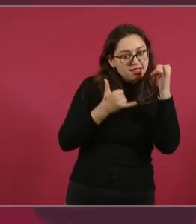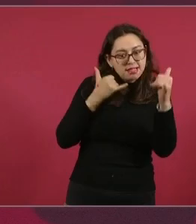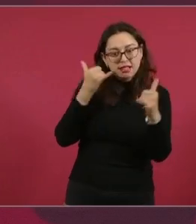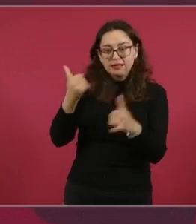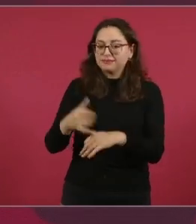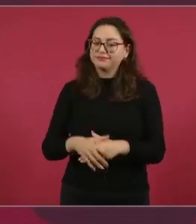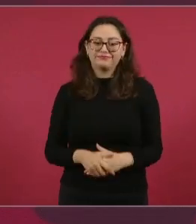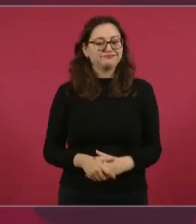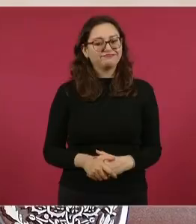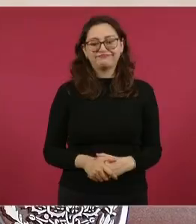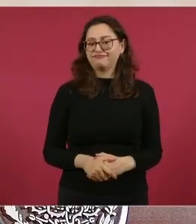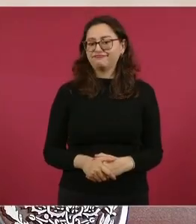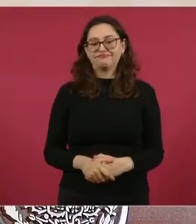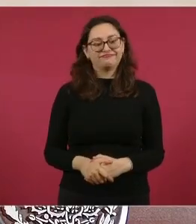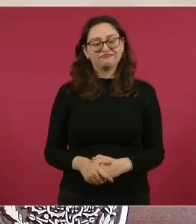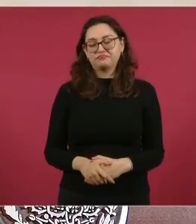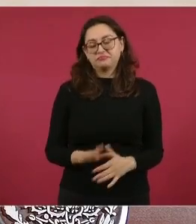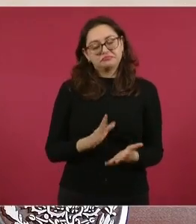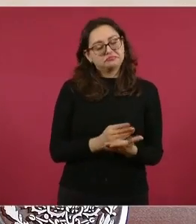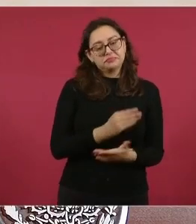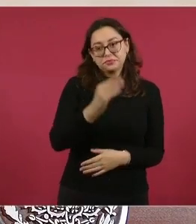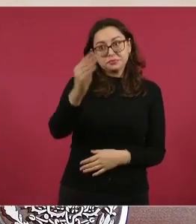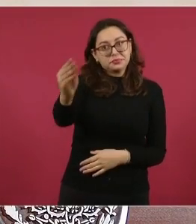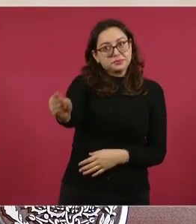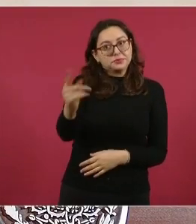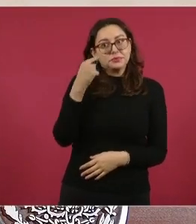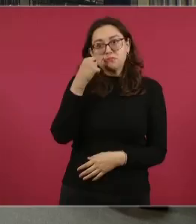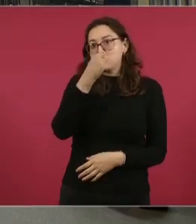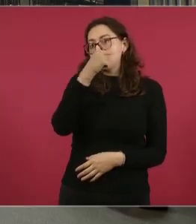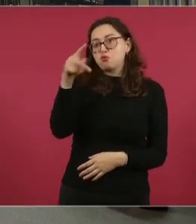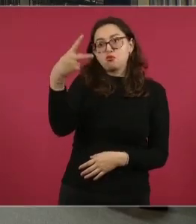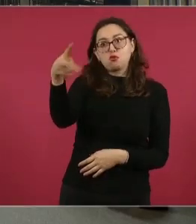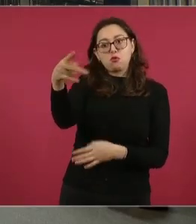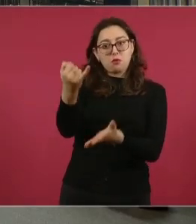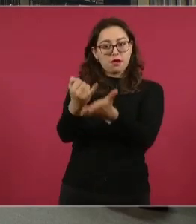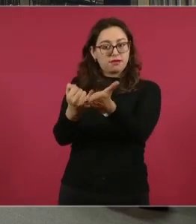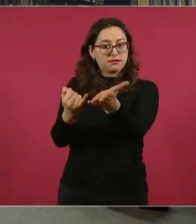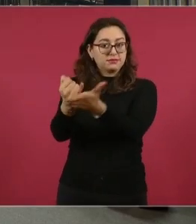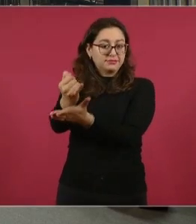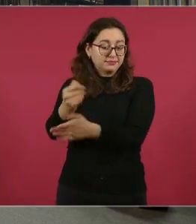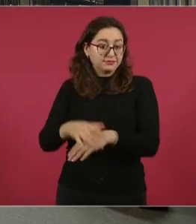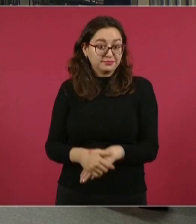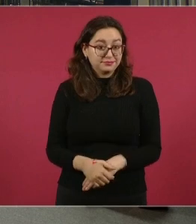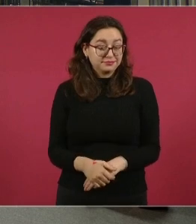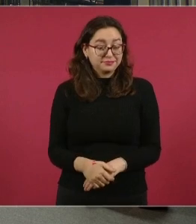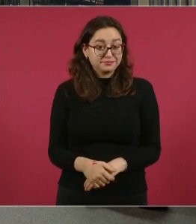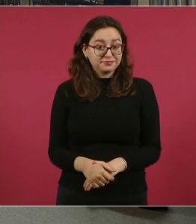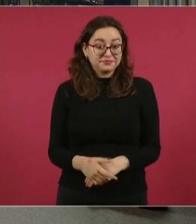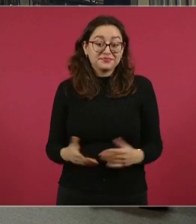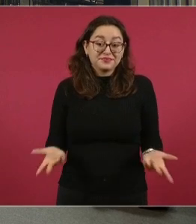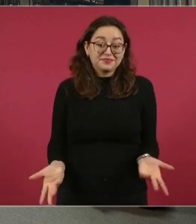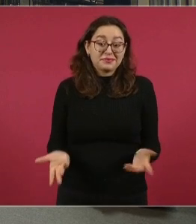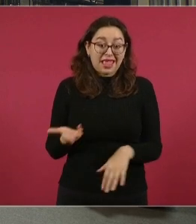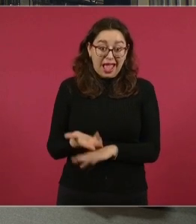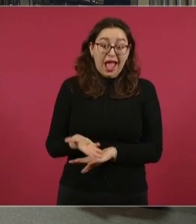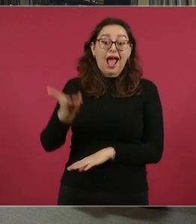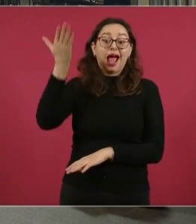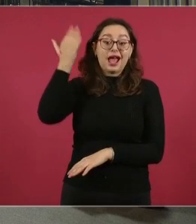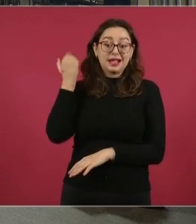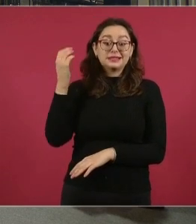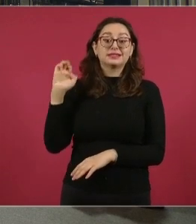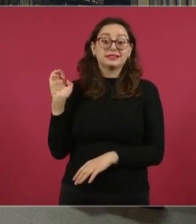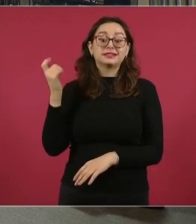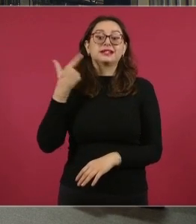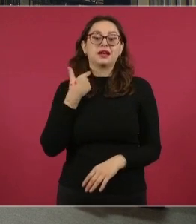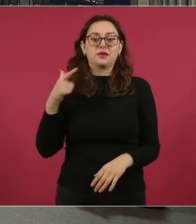porque si no caemos en lo de antes. ¿Cómo era antes? Se enviaba una terna y decía,